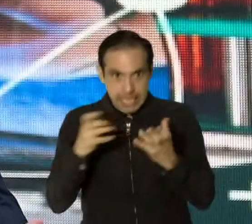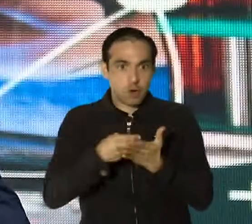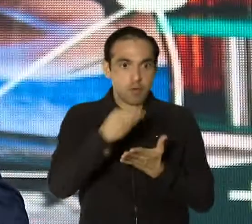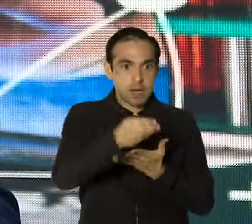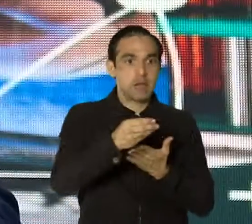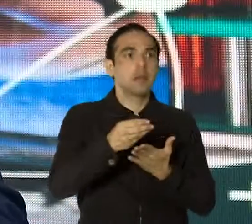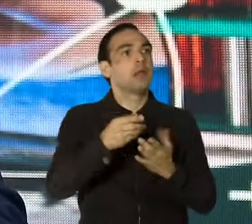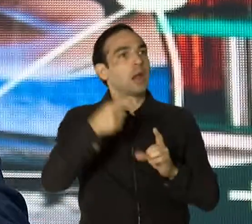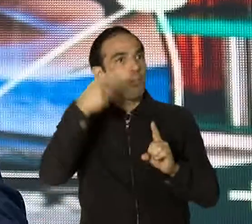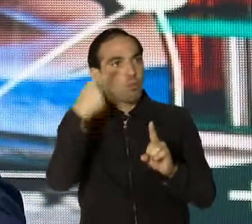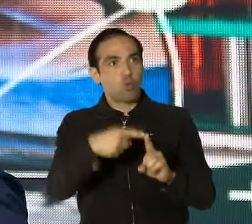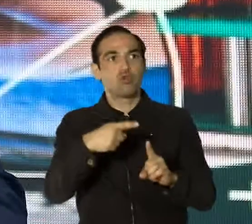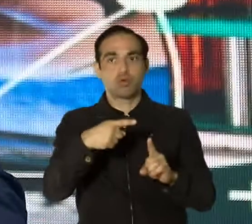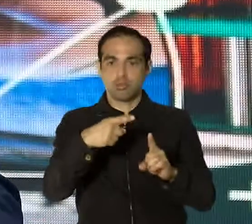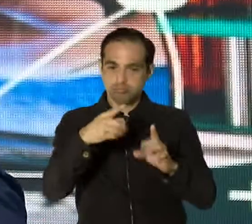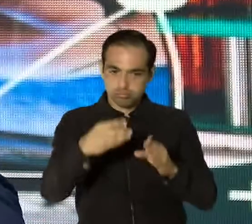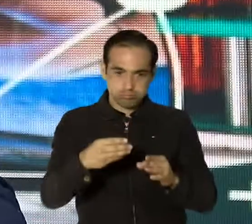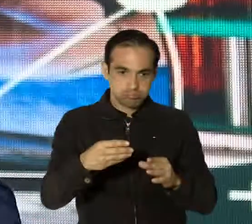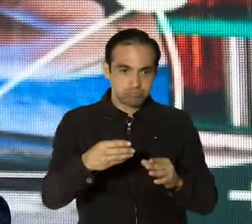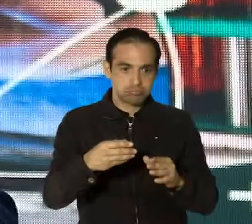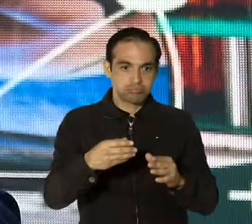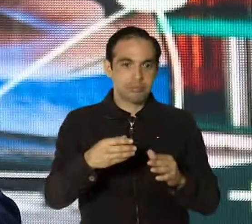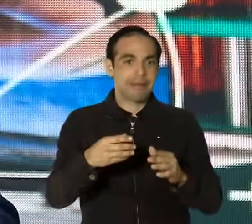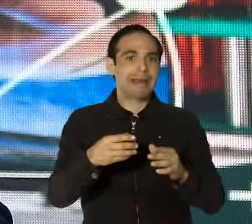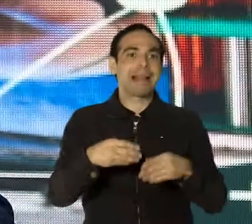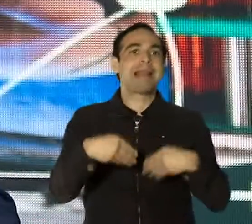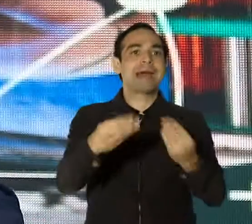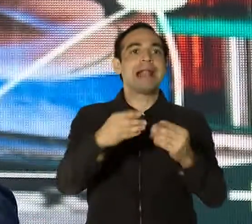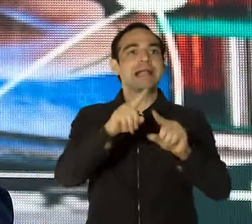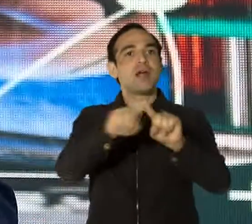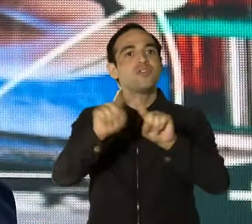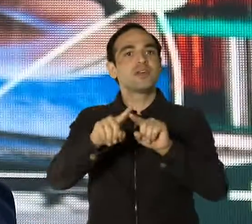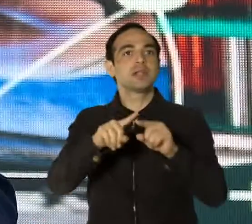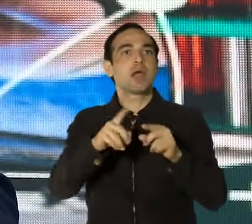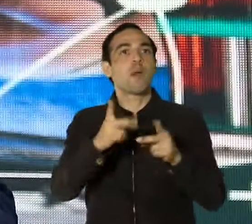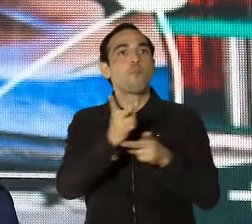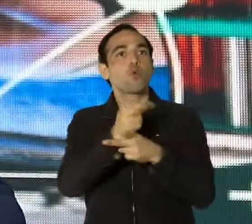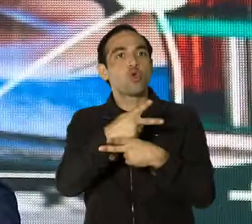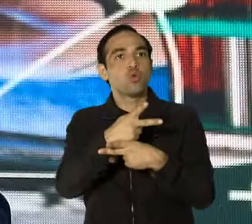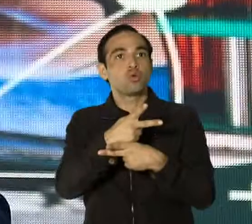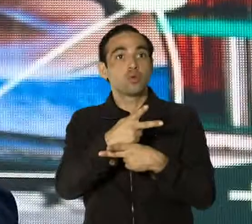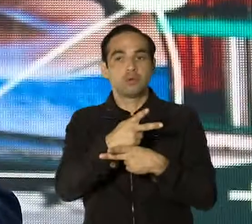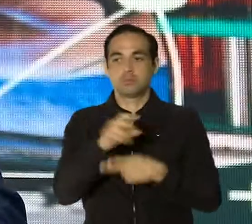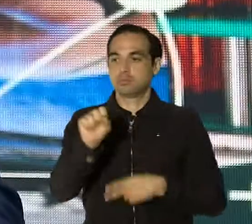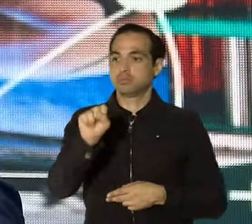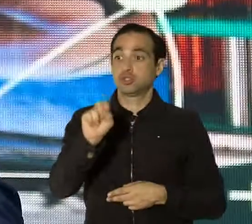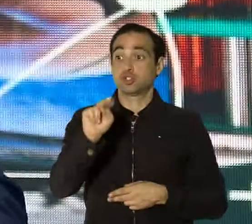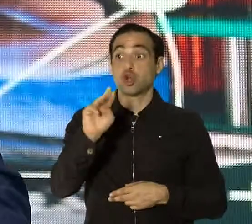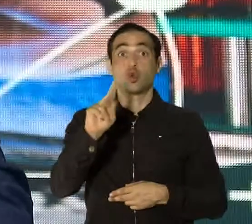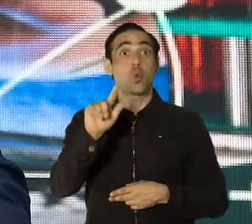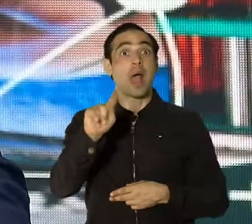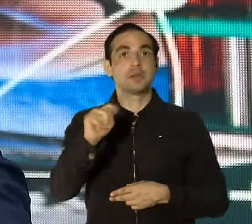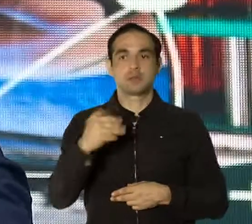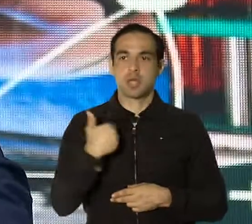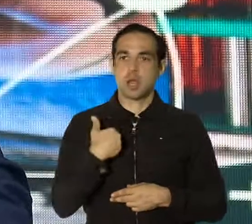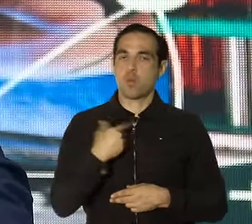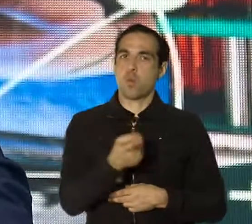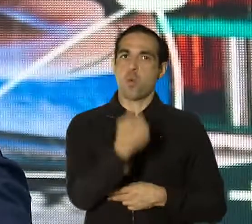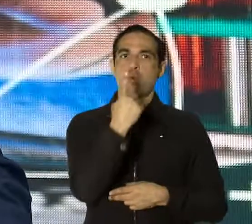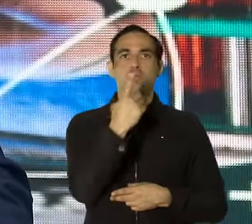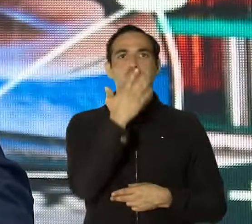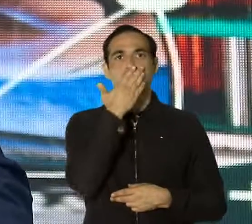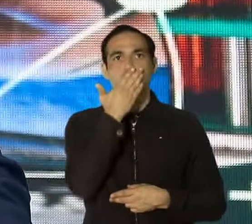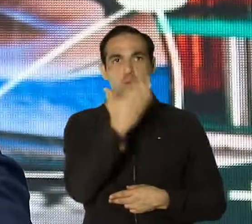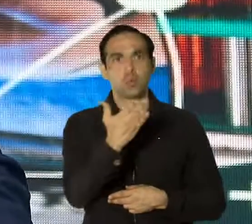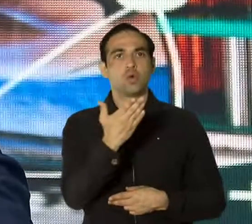estos productos que la banca en Puerto Rico ofrece y SunWest tiene uno de ellos que es un poquito más amplio para